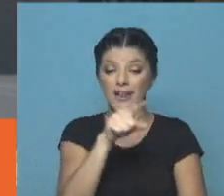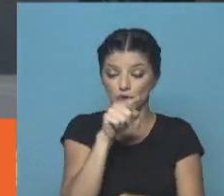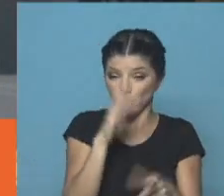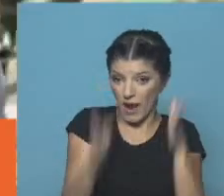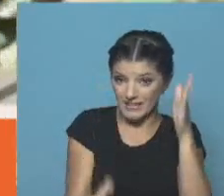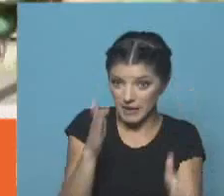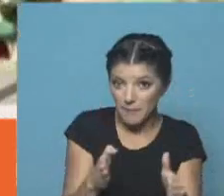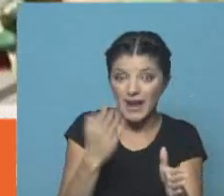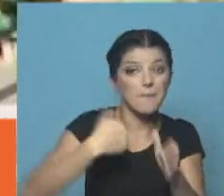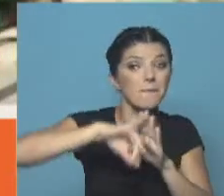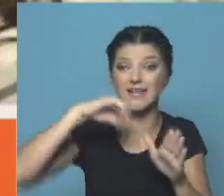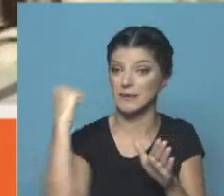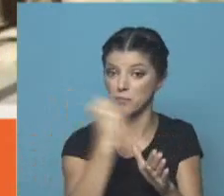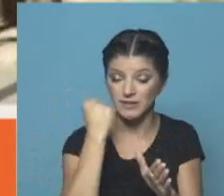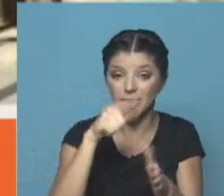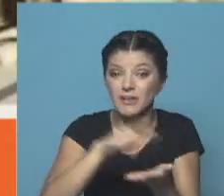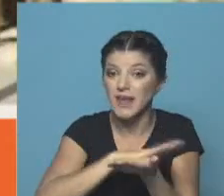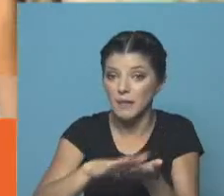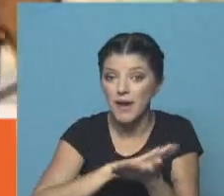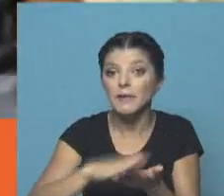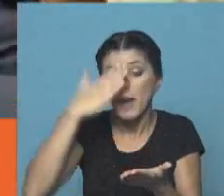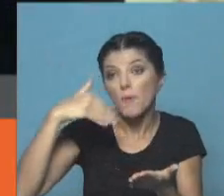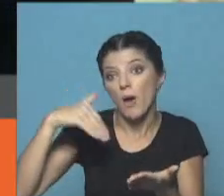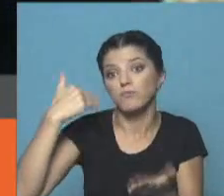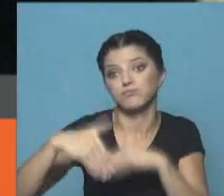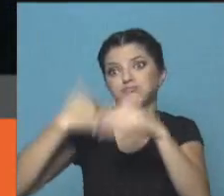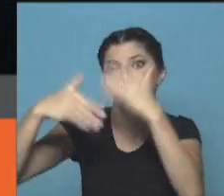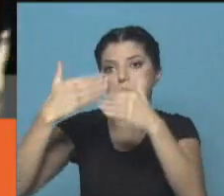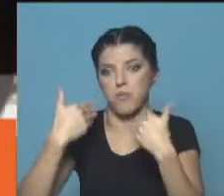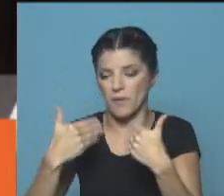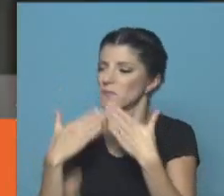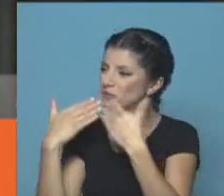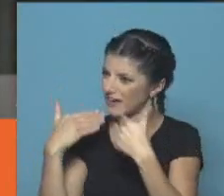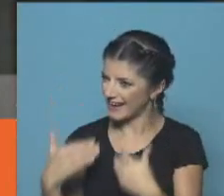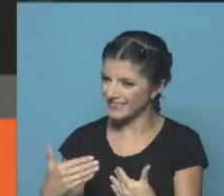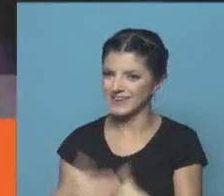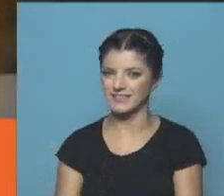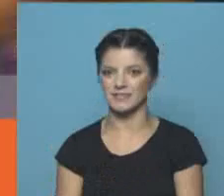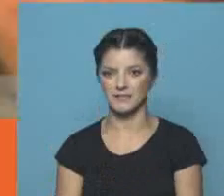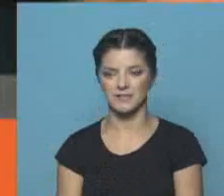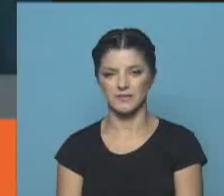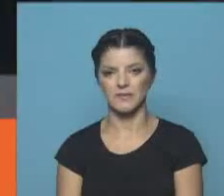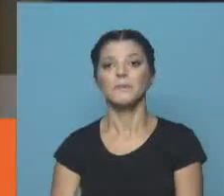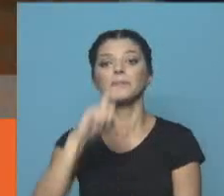porque es donde se sientan las bases para su desarrollo posterior. Olivia Chaval ha sido muy amable, muchas gracias. Muchas